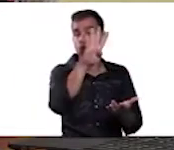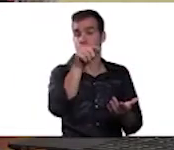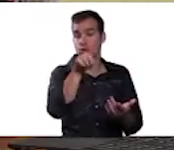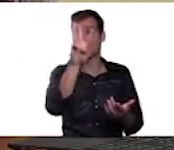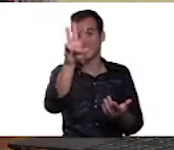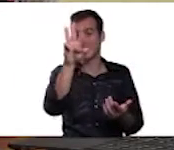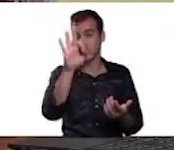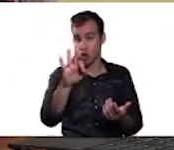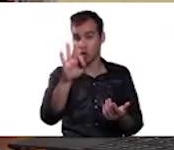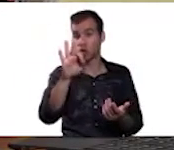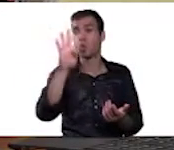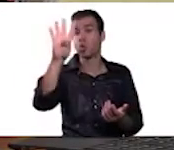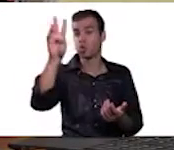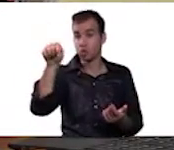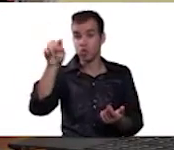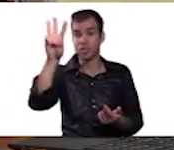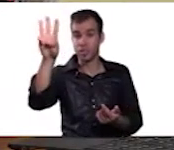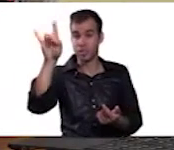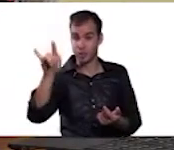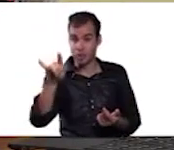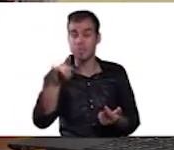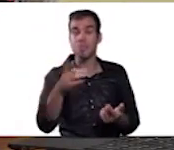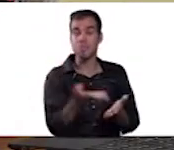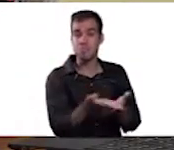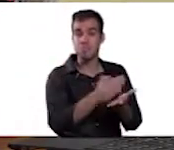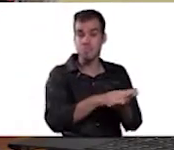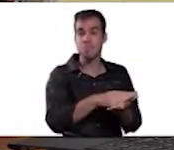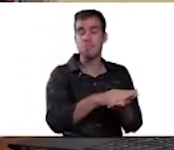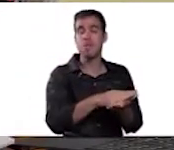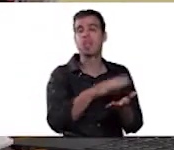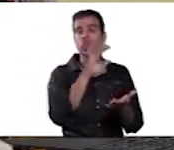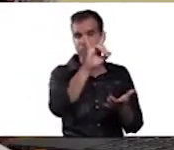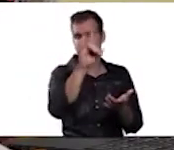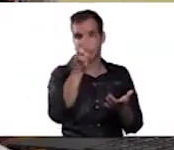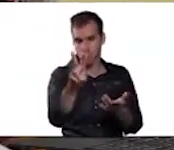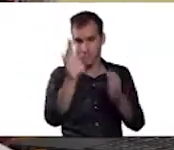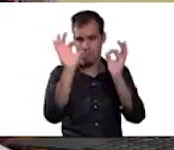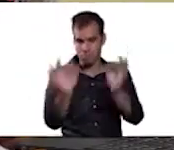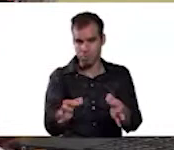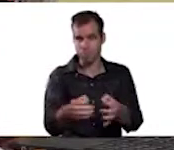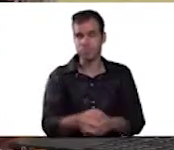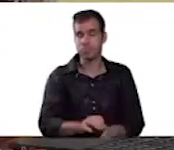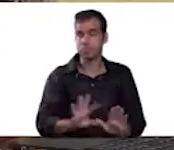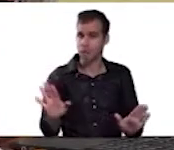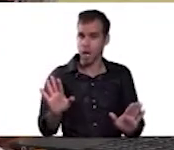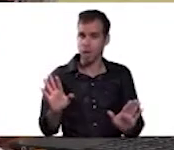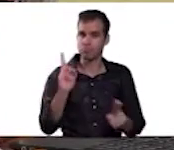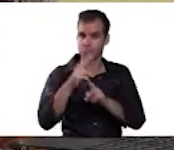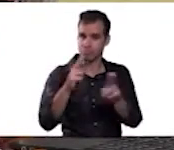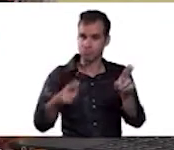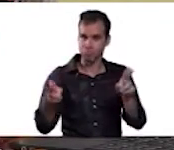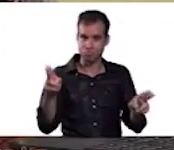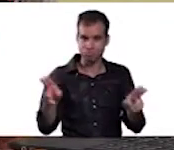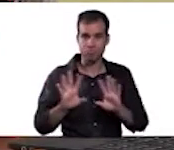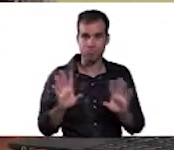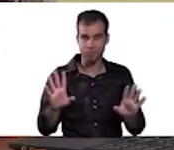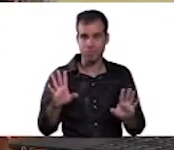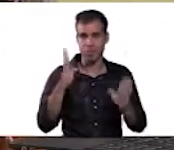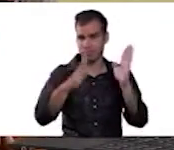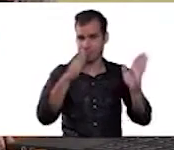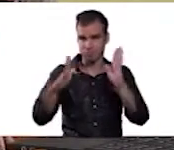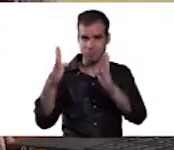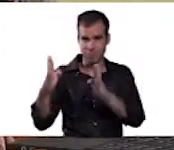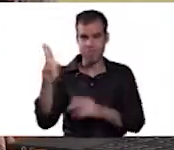y 4.39 de la página 92. Hasta aquí la orientación de los semestres